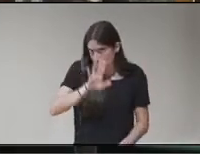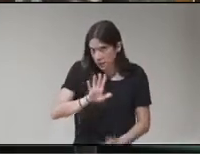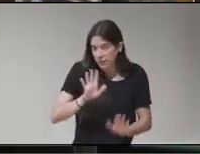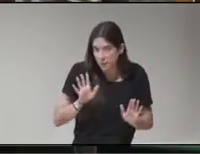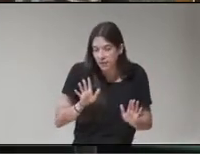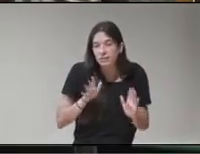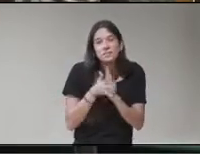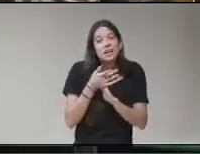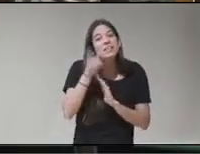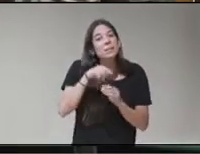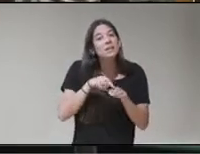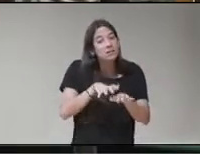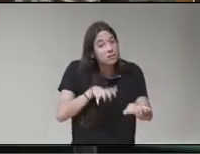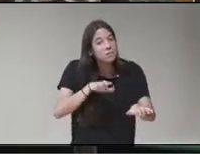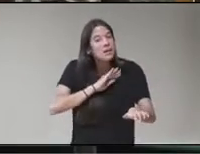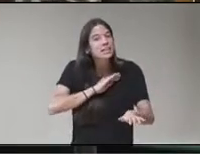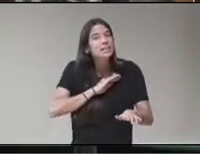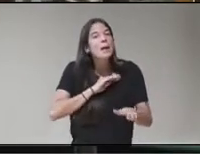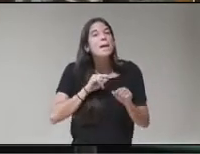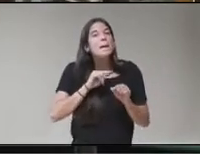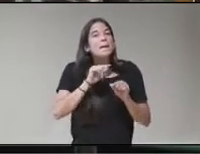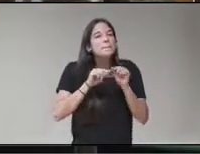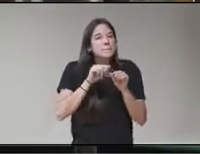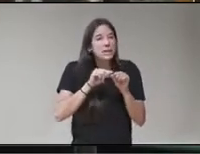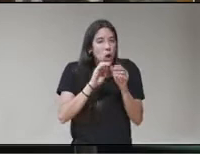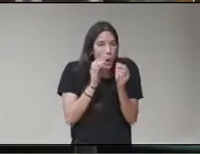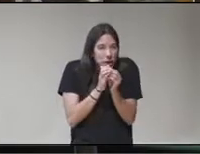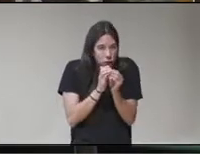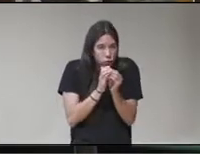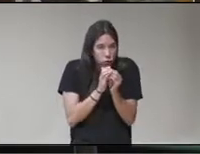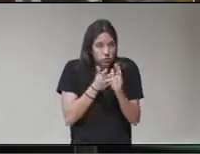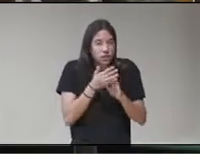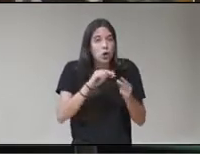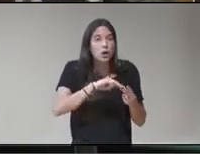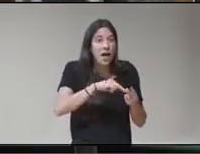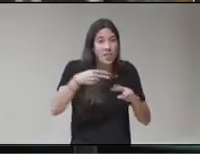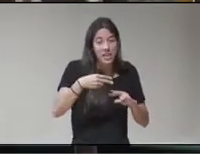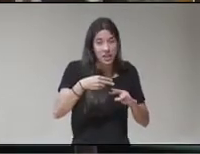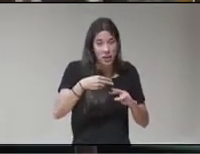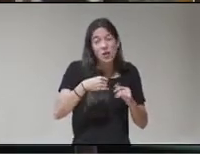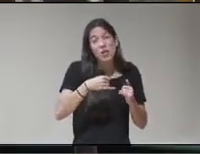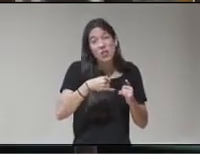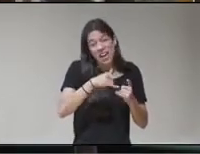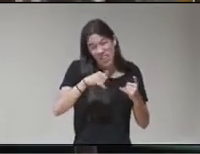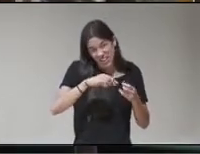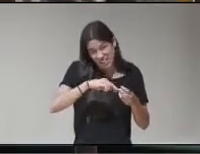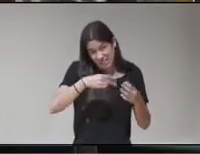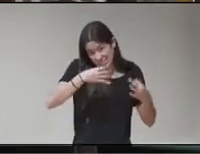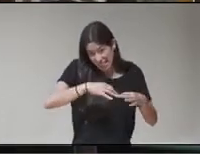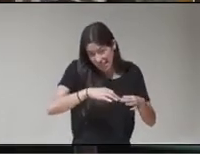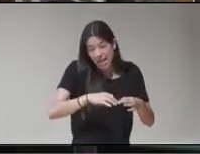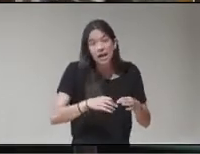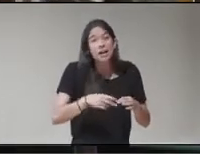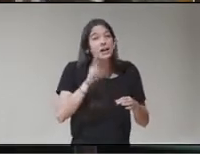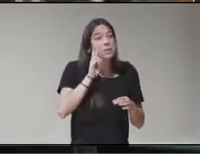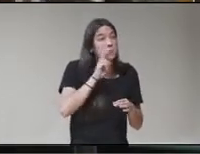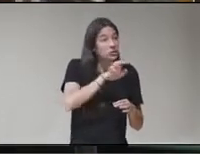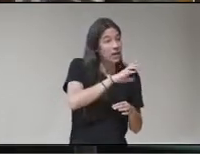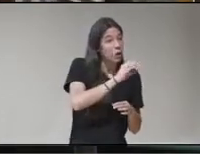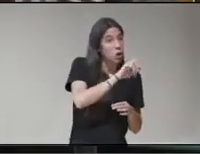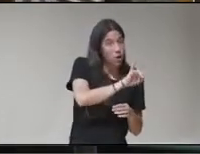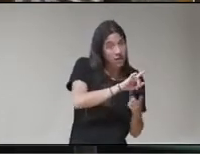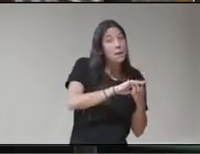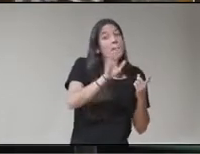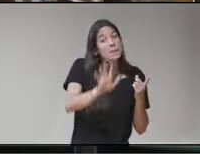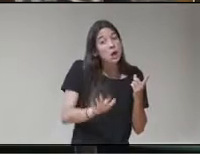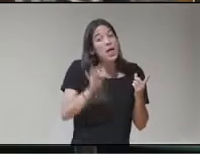muy abundantes también los microvirus, virus con ADN en cadena sencilla, que hasta entonces solo se habían encontrado en Escherichia coli y que, sin